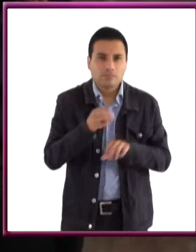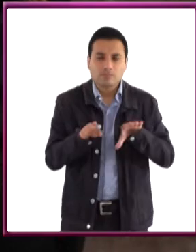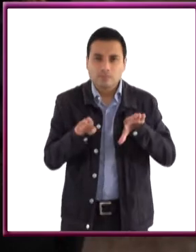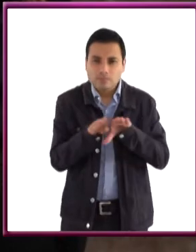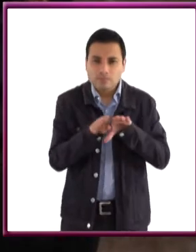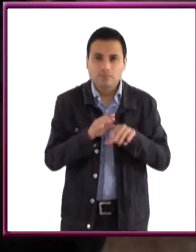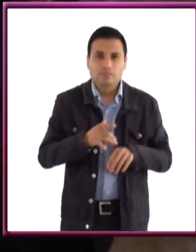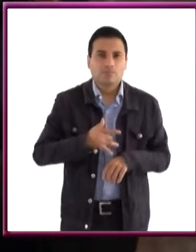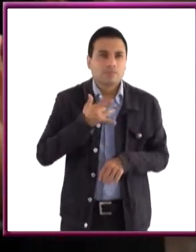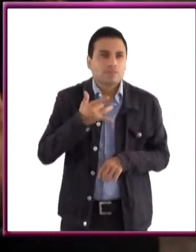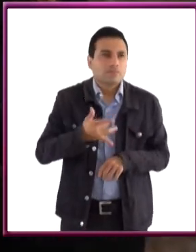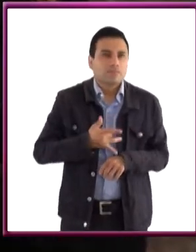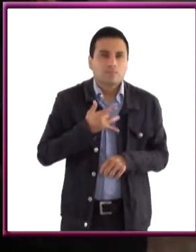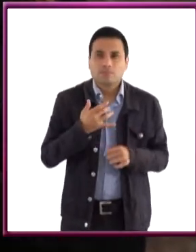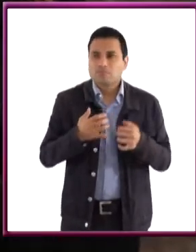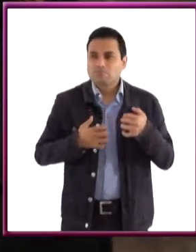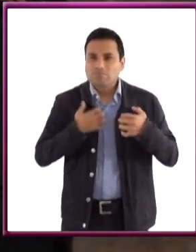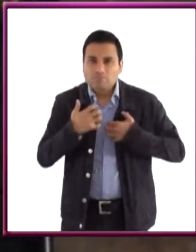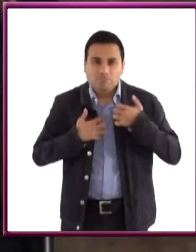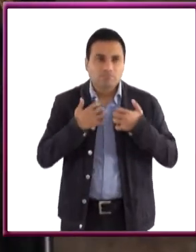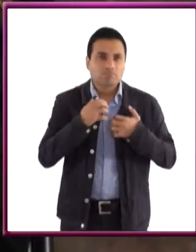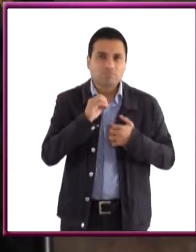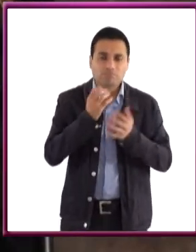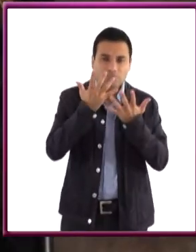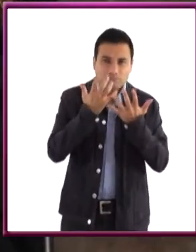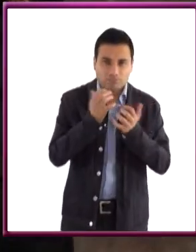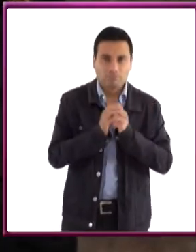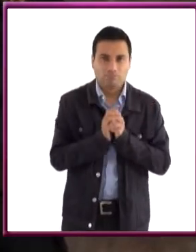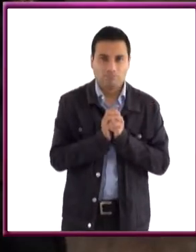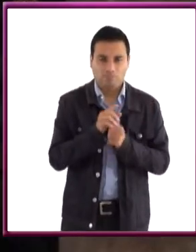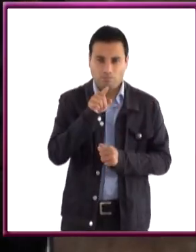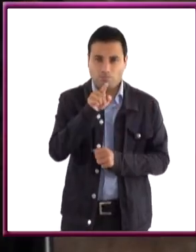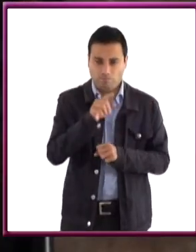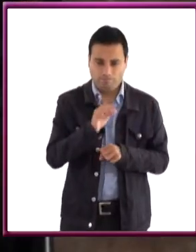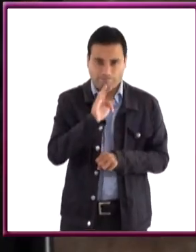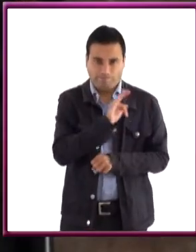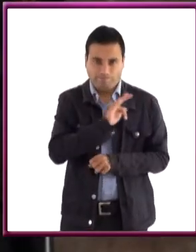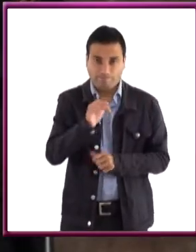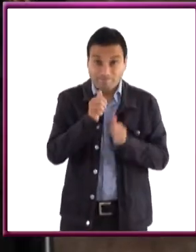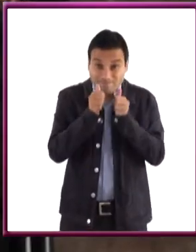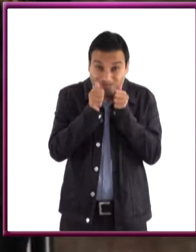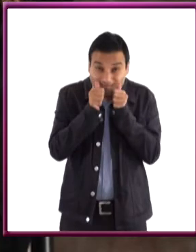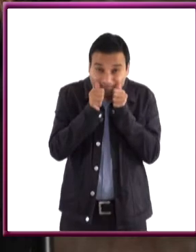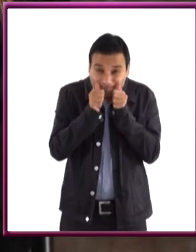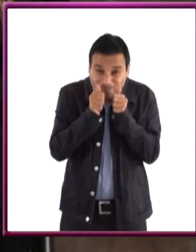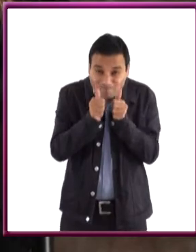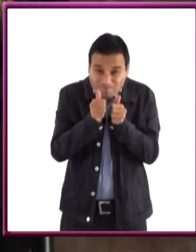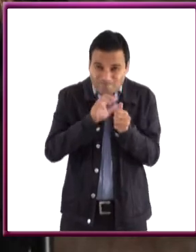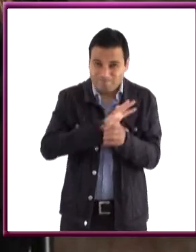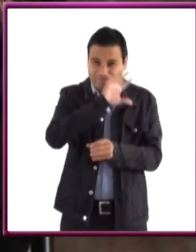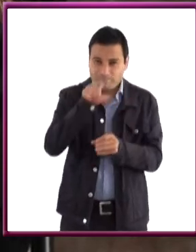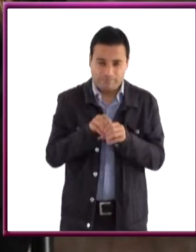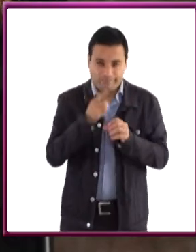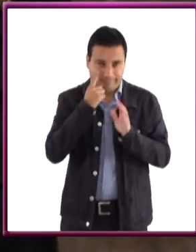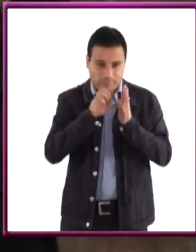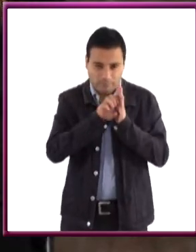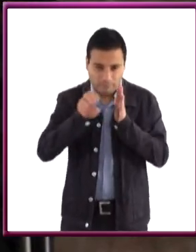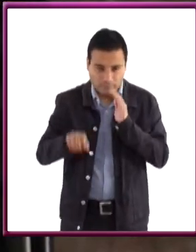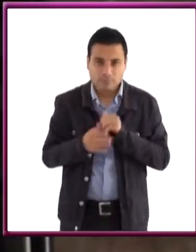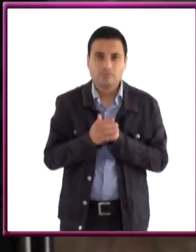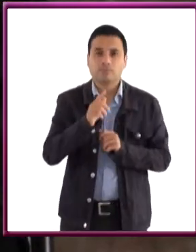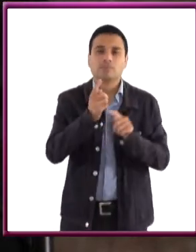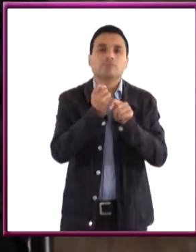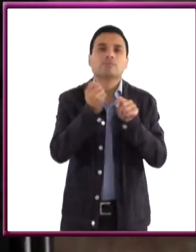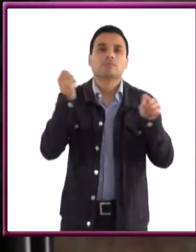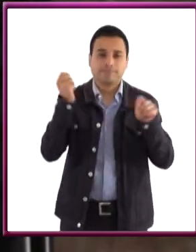estén como en piloto automático y entonces que traten de practicar atención plena en esa situación cotidiana. Por ejemplo,